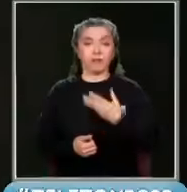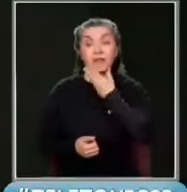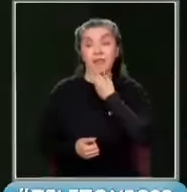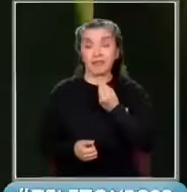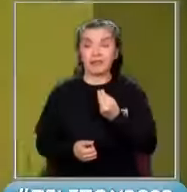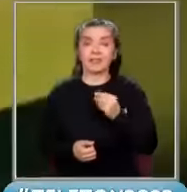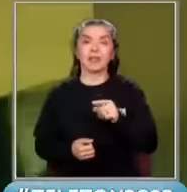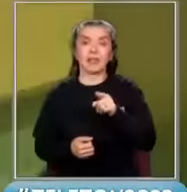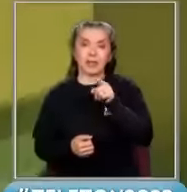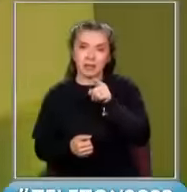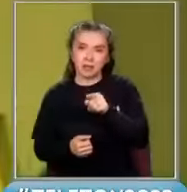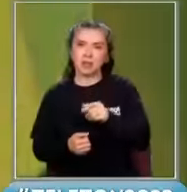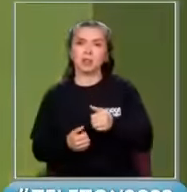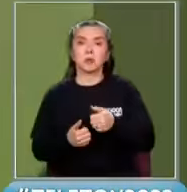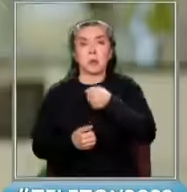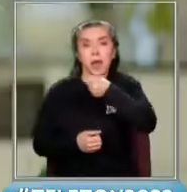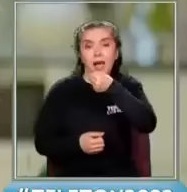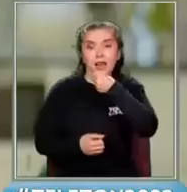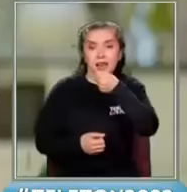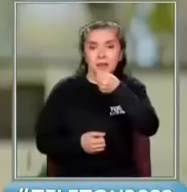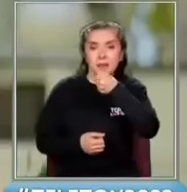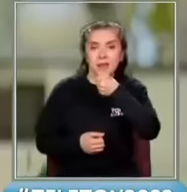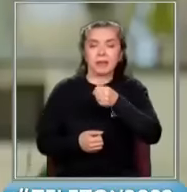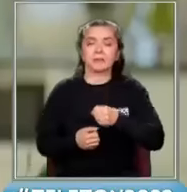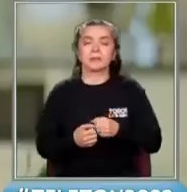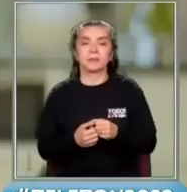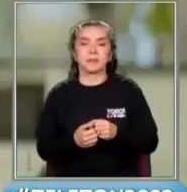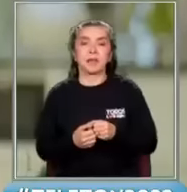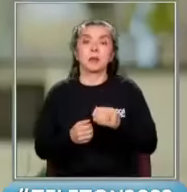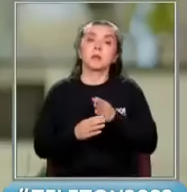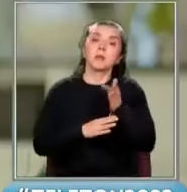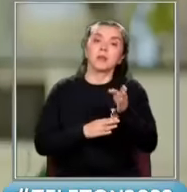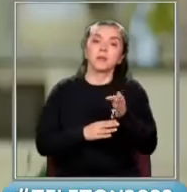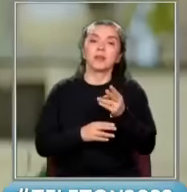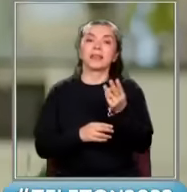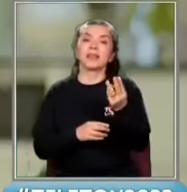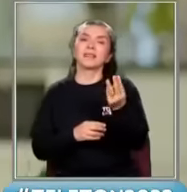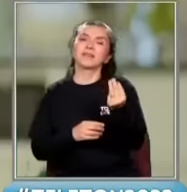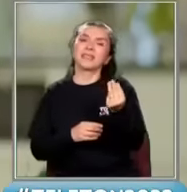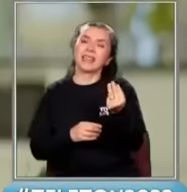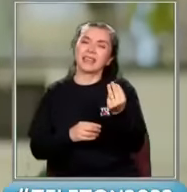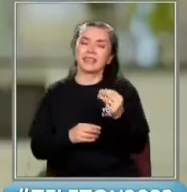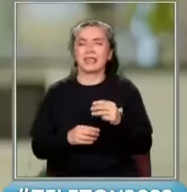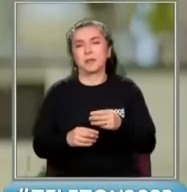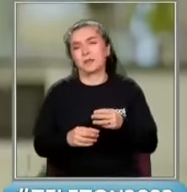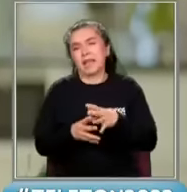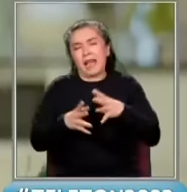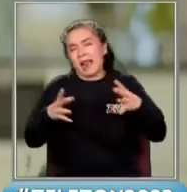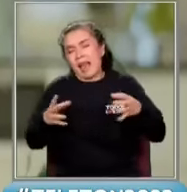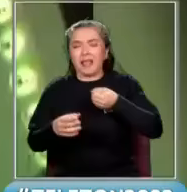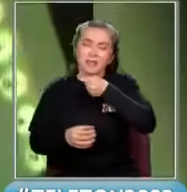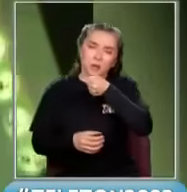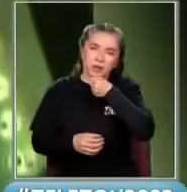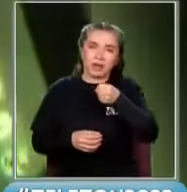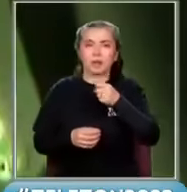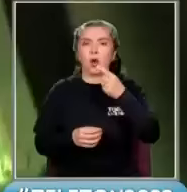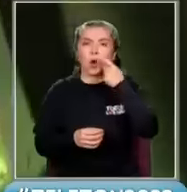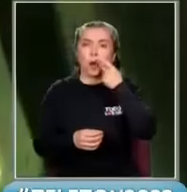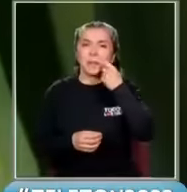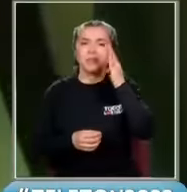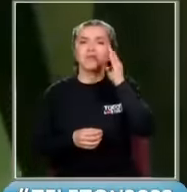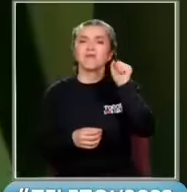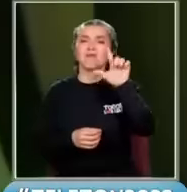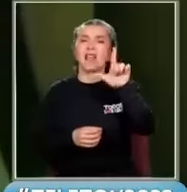animaba yo junto a César Antonio Santi. Y de ahí me fui a Canal 13 a hacer grandes programas con Gonzalo Bertrán. La he